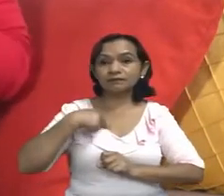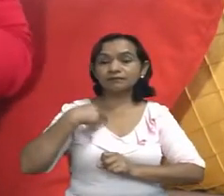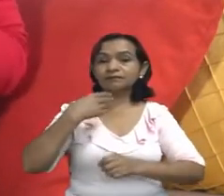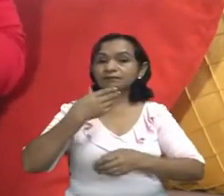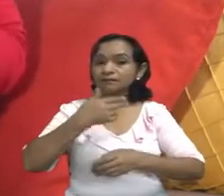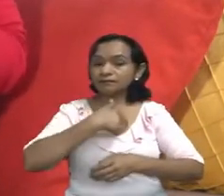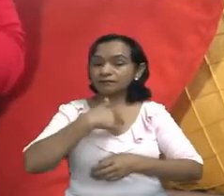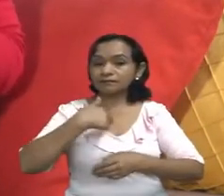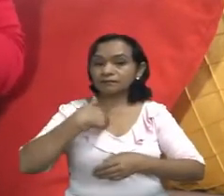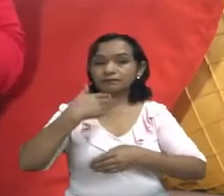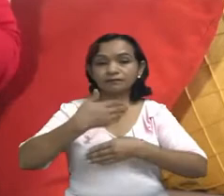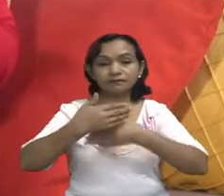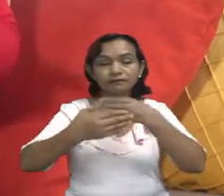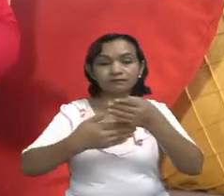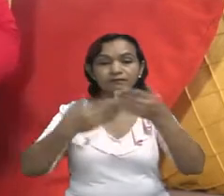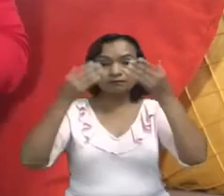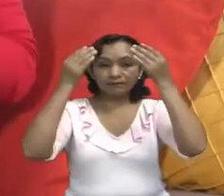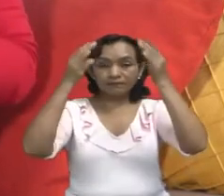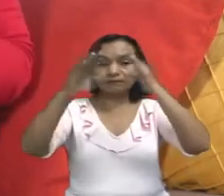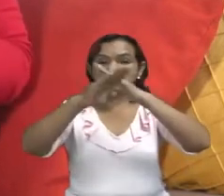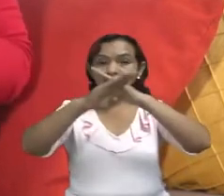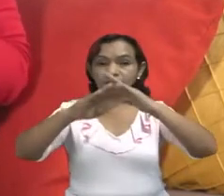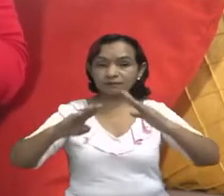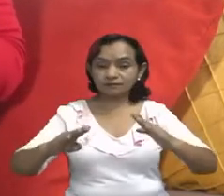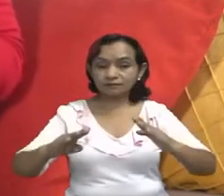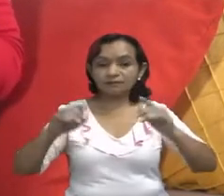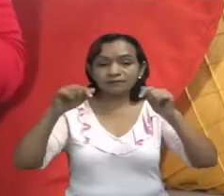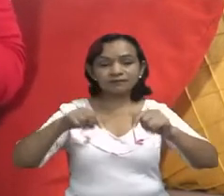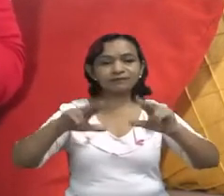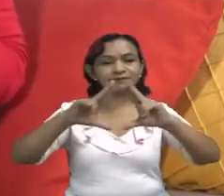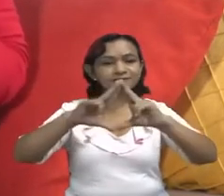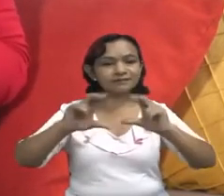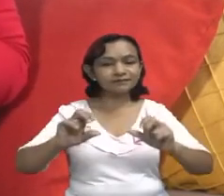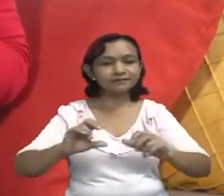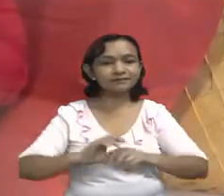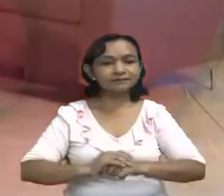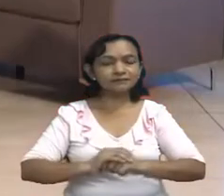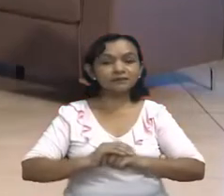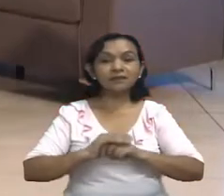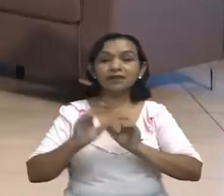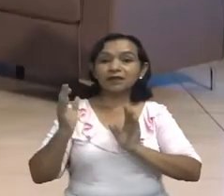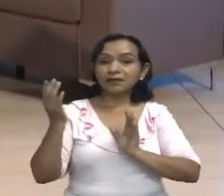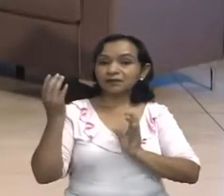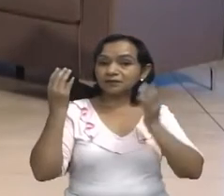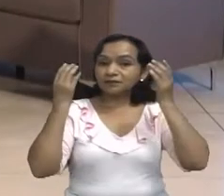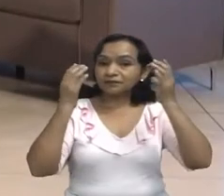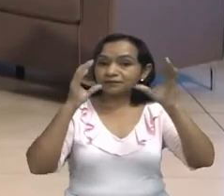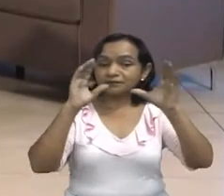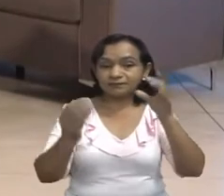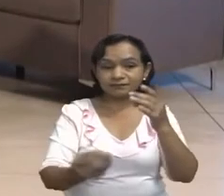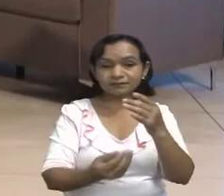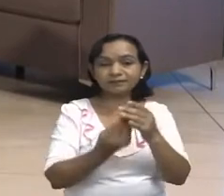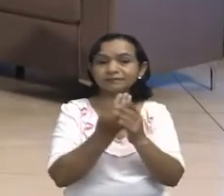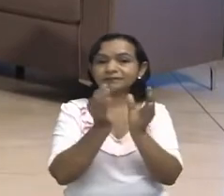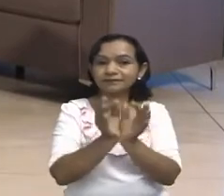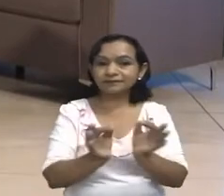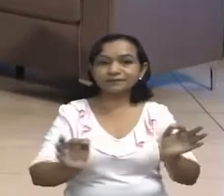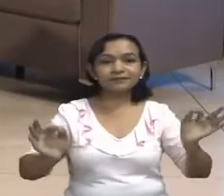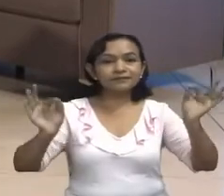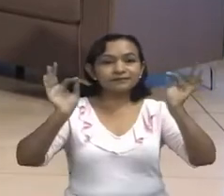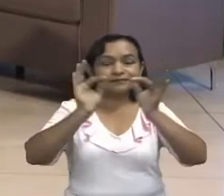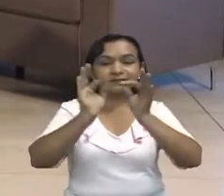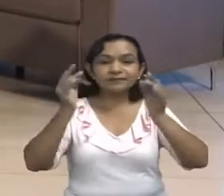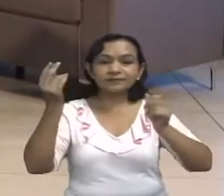construir una cultura de paz en Nicaragua. Y procesos de inclusión bastante importantes, entendidos a partir